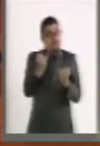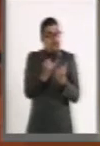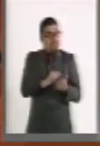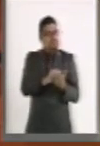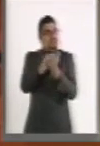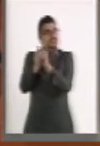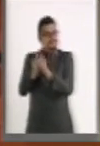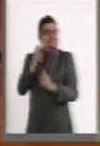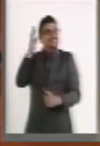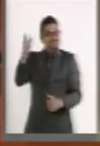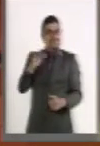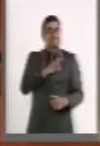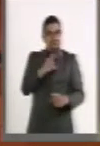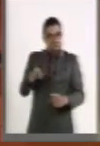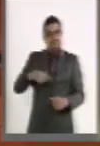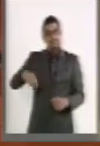futuro.